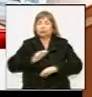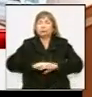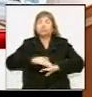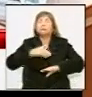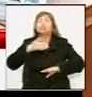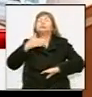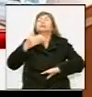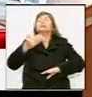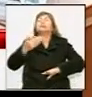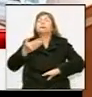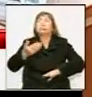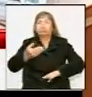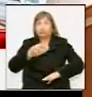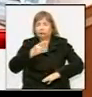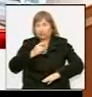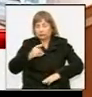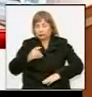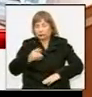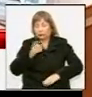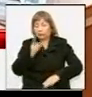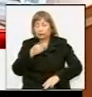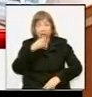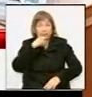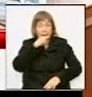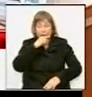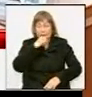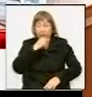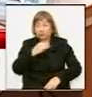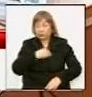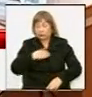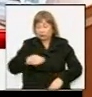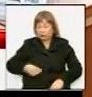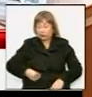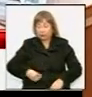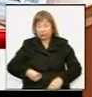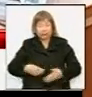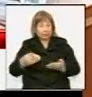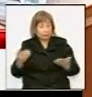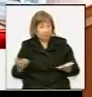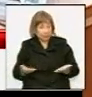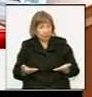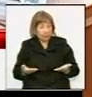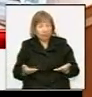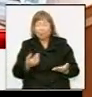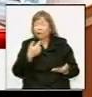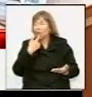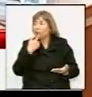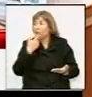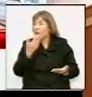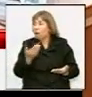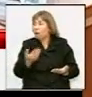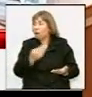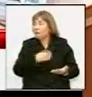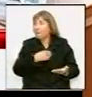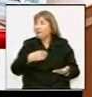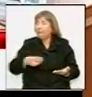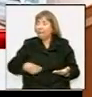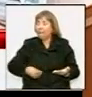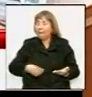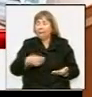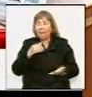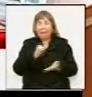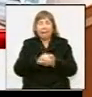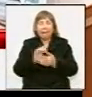de... Y la señora ministra, que yo he venido a participar acá, es que la señora ministra, por intermedio